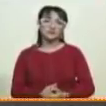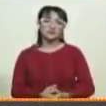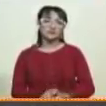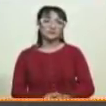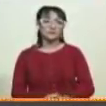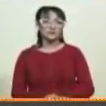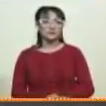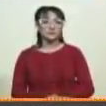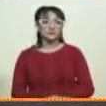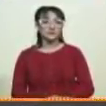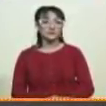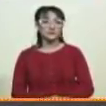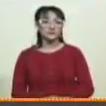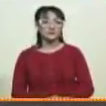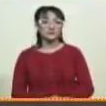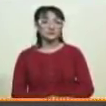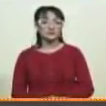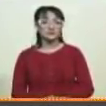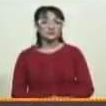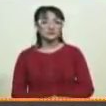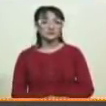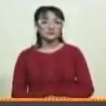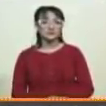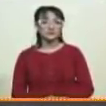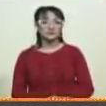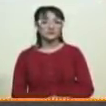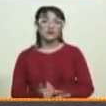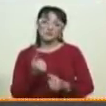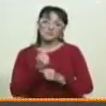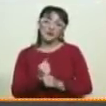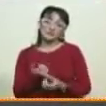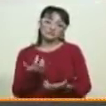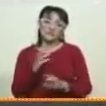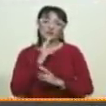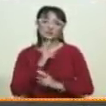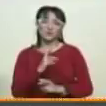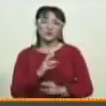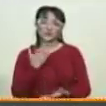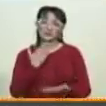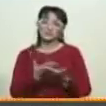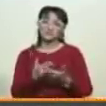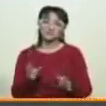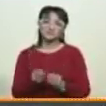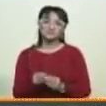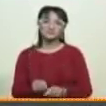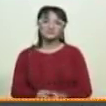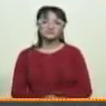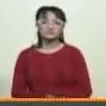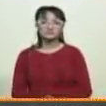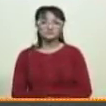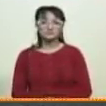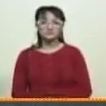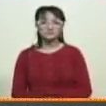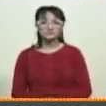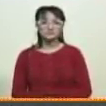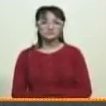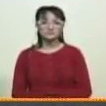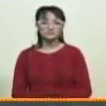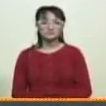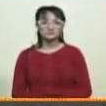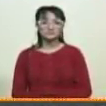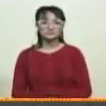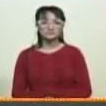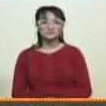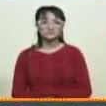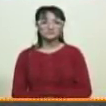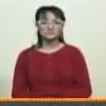el periodismo quiere ir por delante de los hechos, pero hay que esperar a los hechos. Gracias. Estamos en vivo con Yeneca para que nos dé sus impresiones acerca de